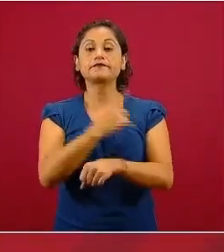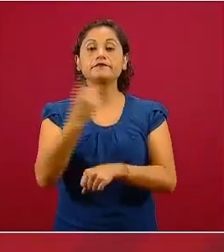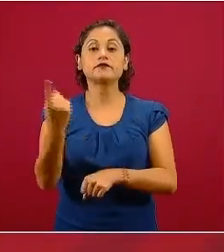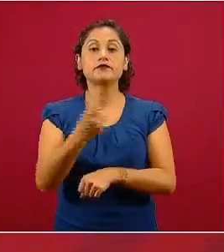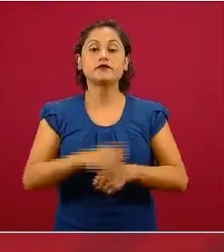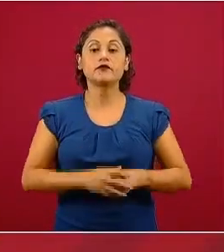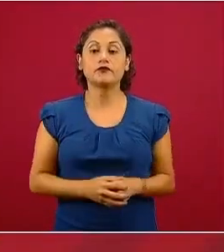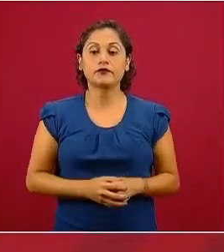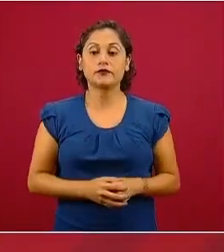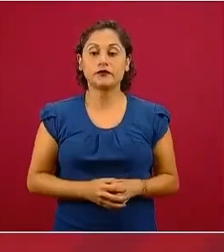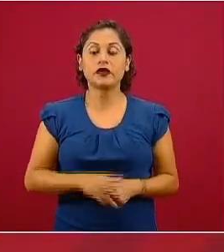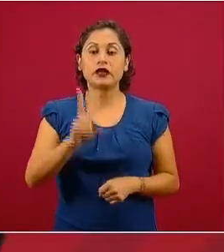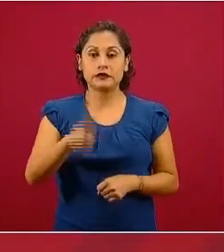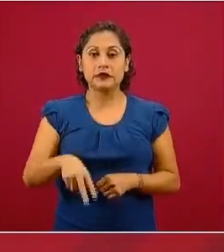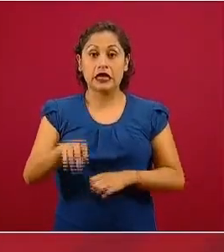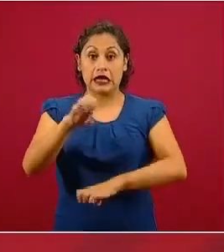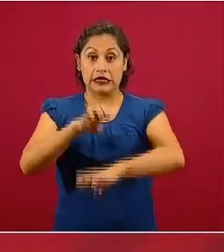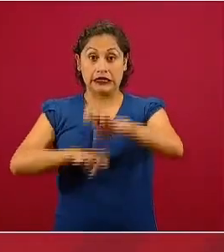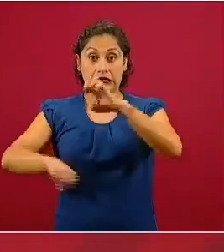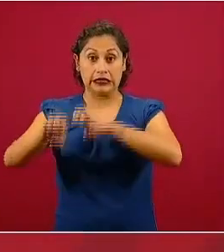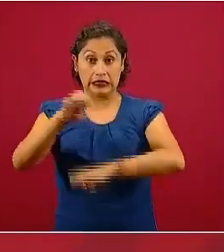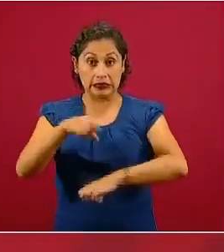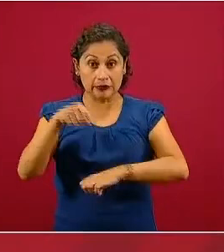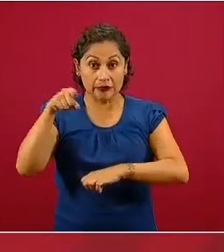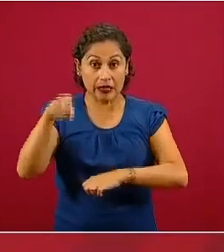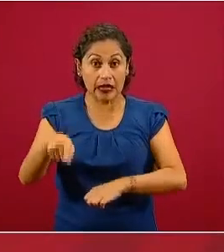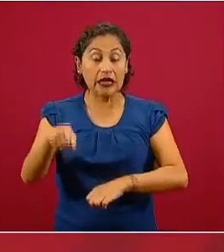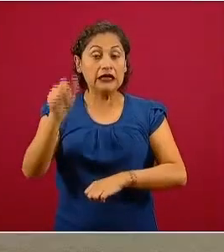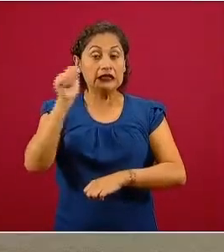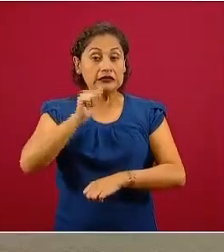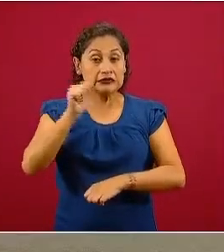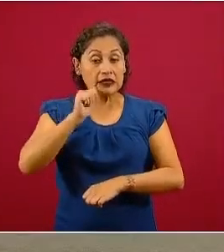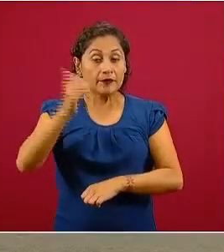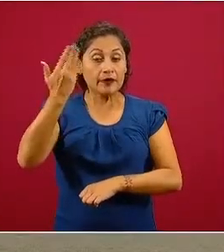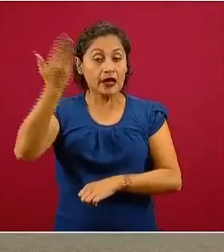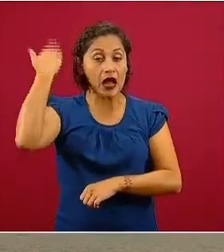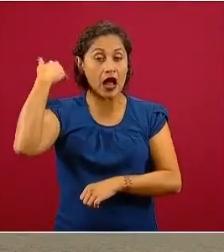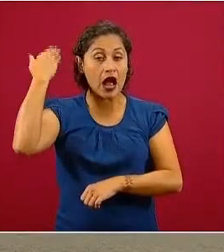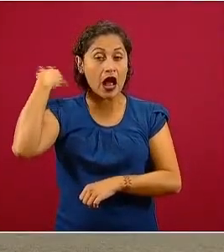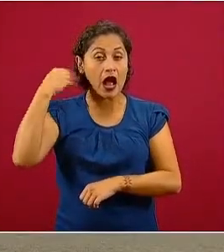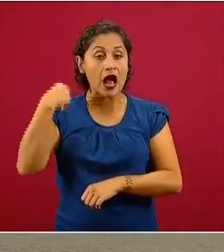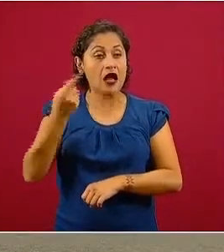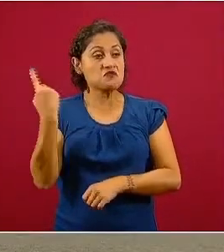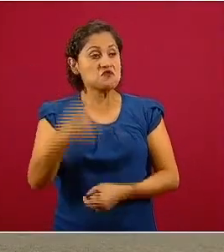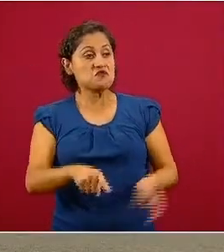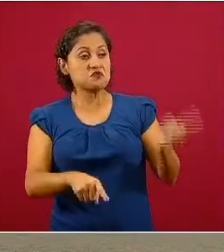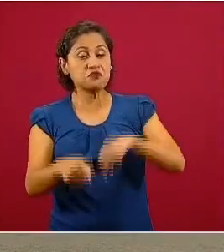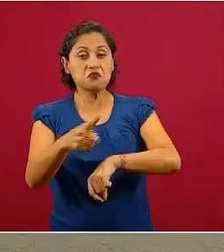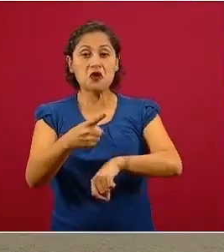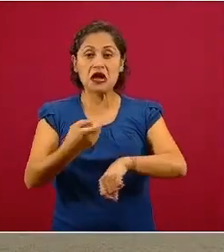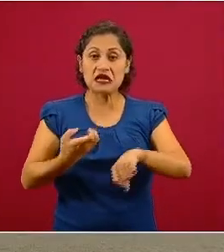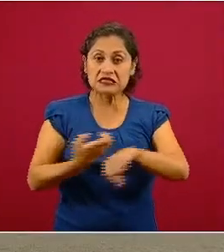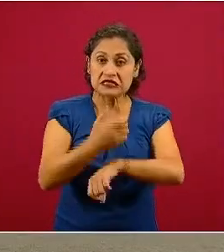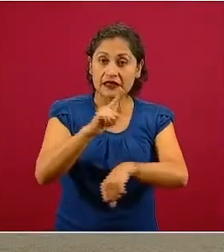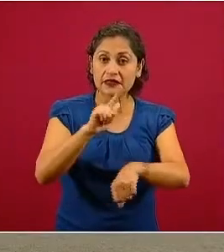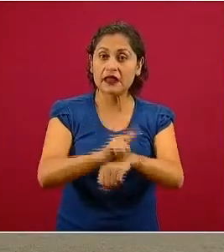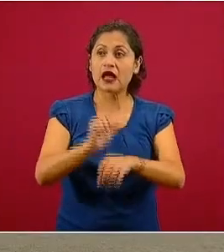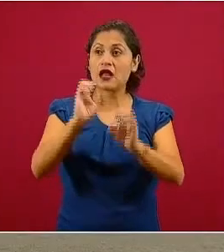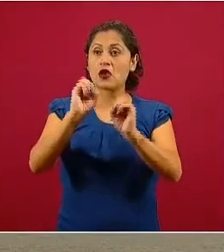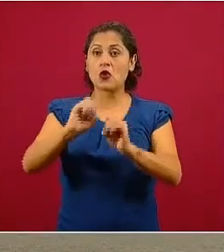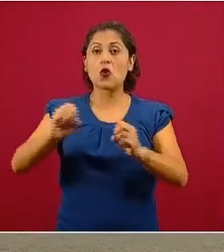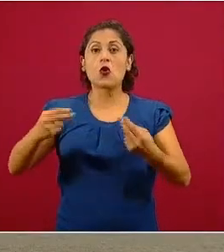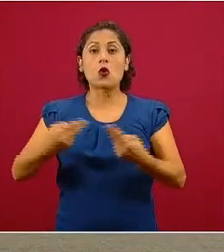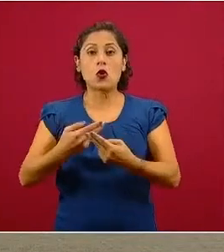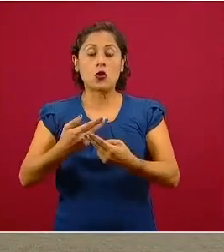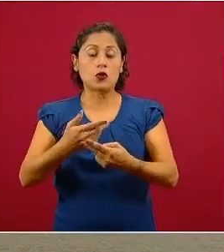promotora de los distintos conflictos de interés, que ha sometido a los gobiernos, tanto estatales como nacionales, de administraciones